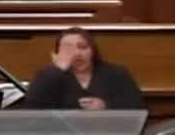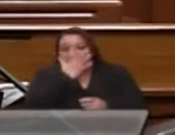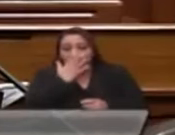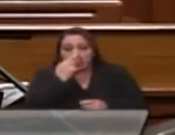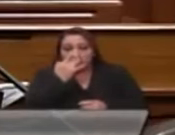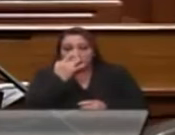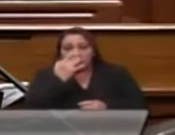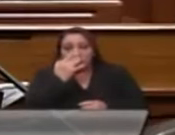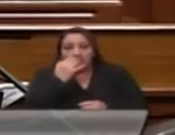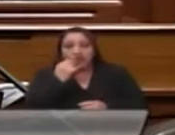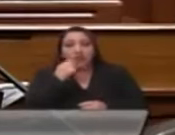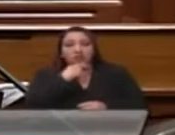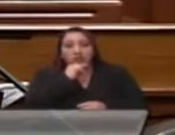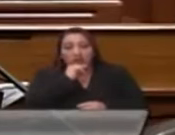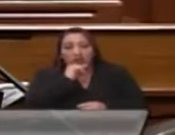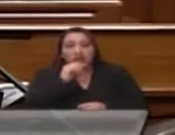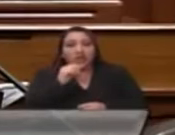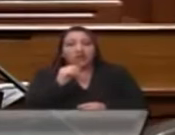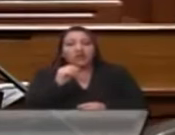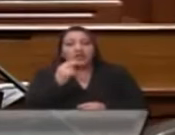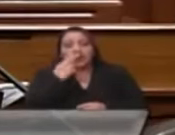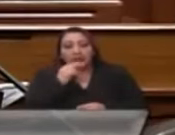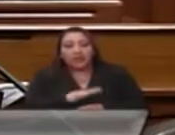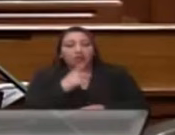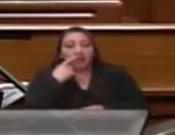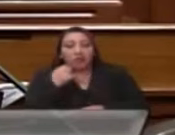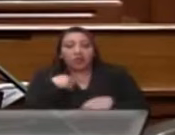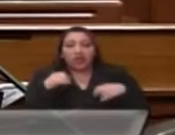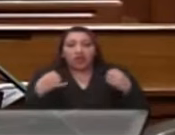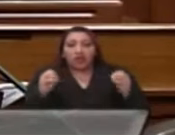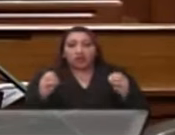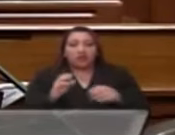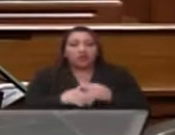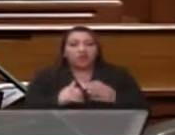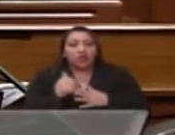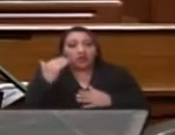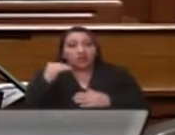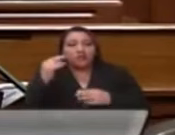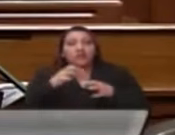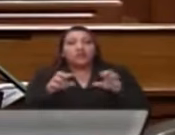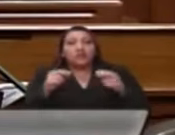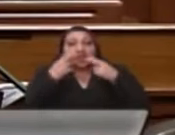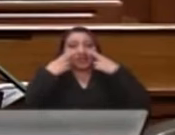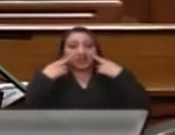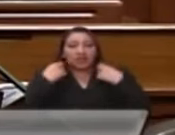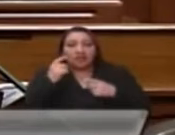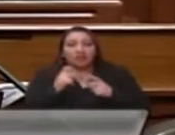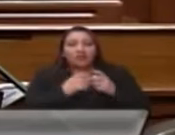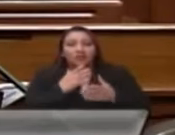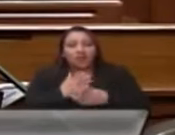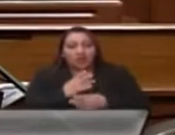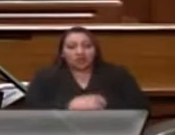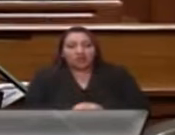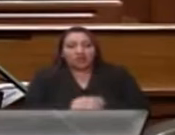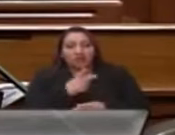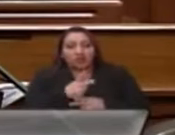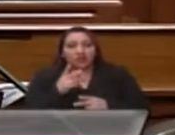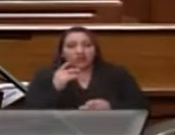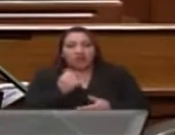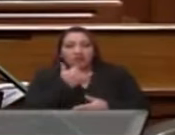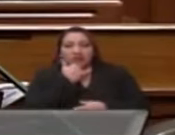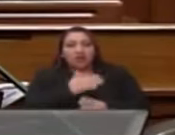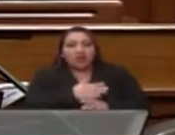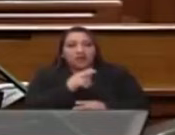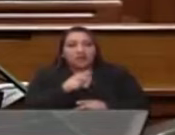afroperuana, migrantes, mujeres, niños y niñas y adolescentes, pueblos indígenas, víctimas de la violencia ocurrida